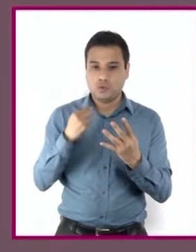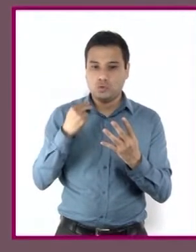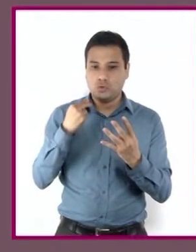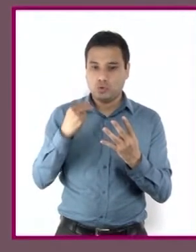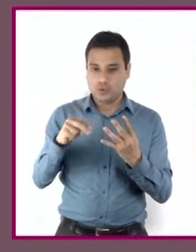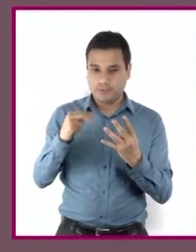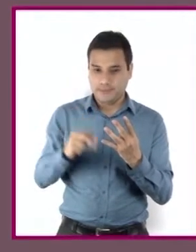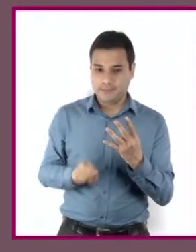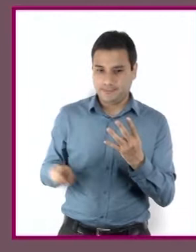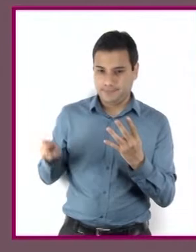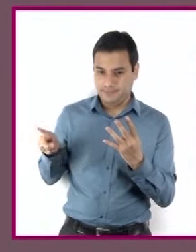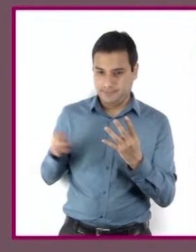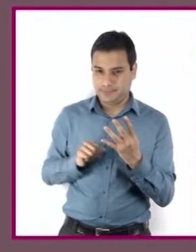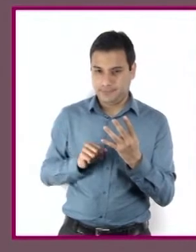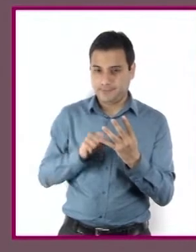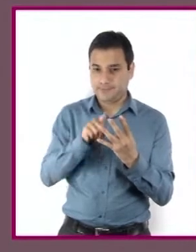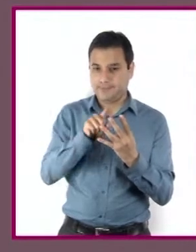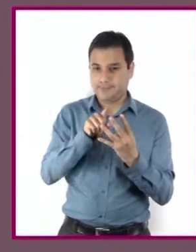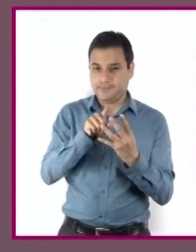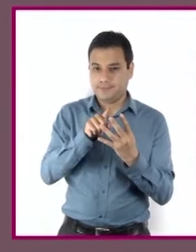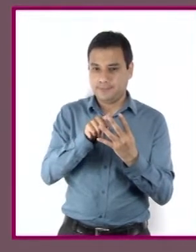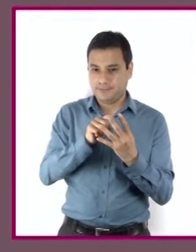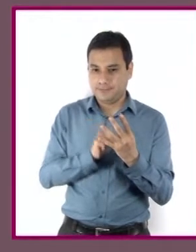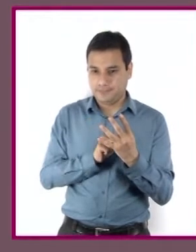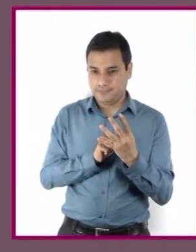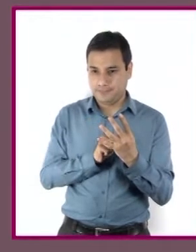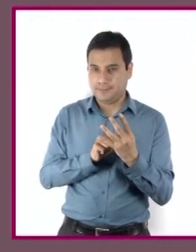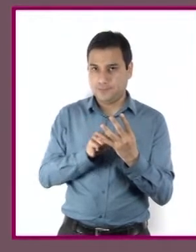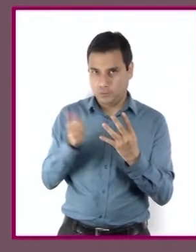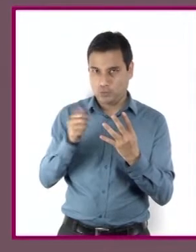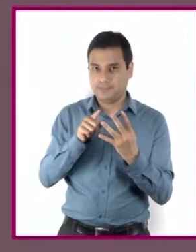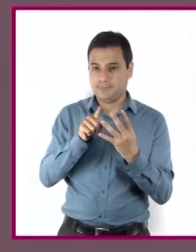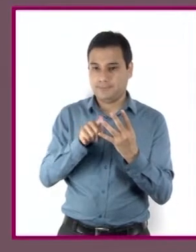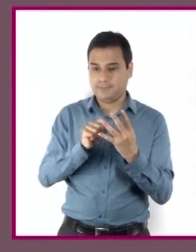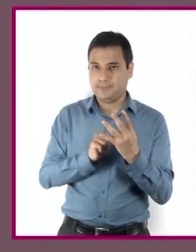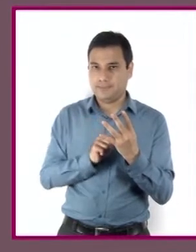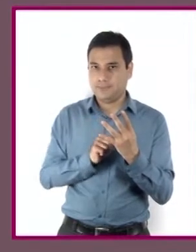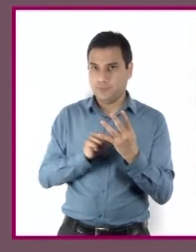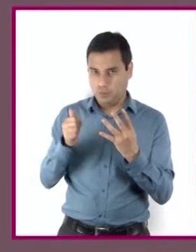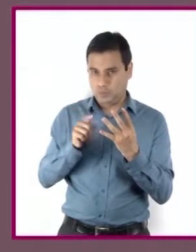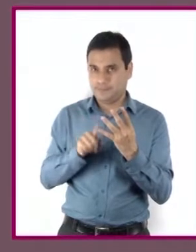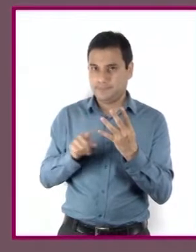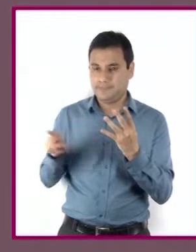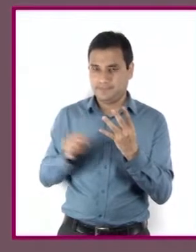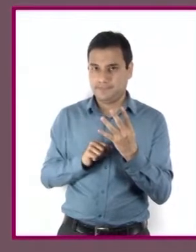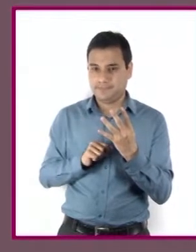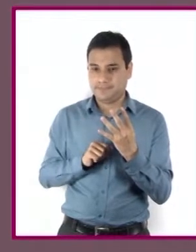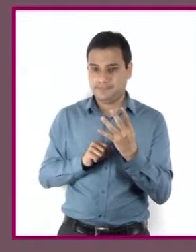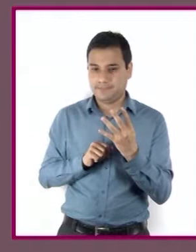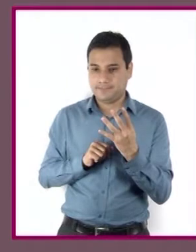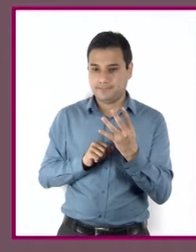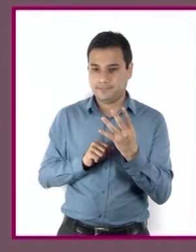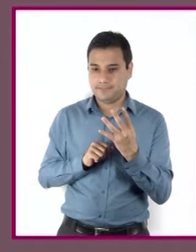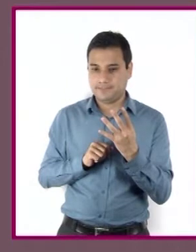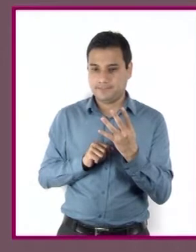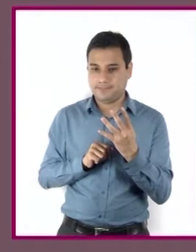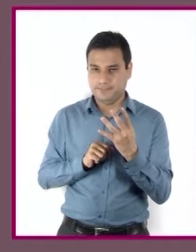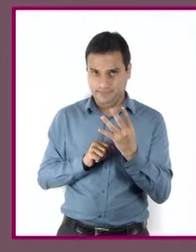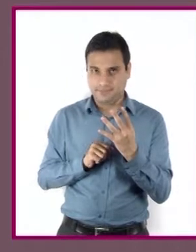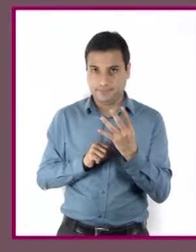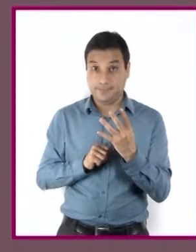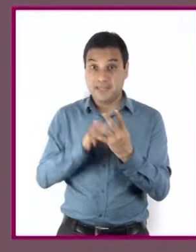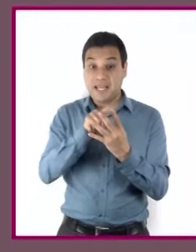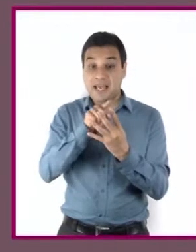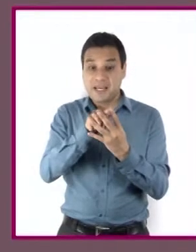Tlatlauquitezcatlipoca, y los de Huejotzinco y Tlaxcala, los cuales tenían a este por dios principal, le llamaban Camaxle.